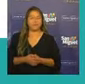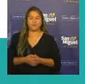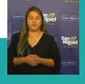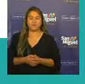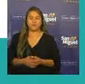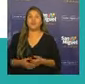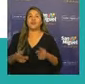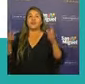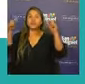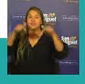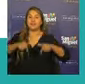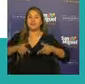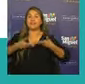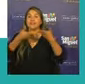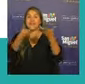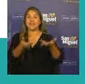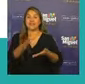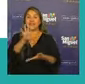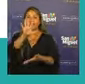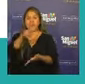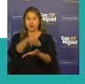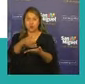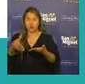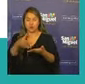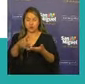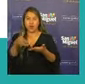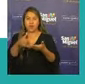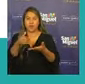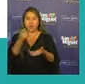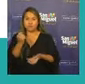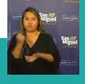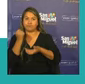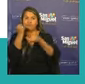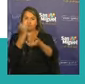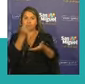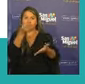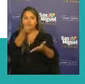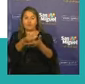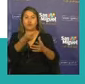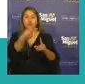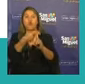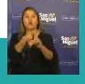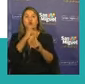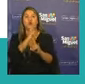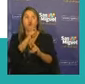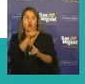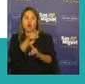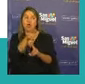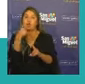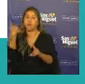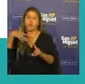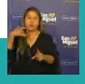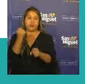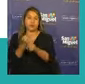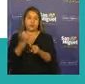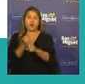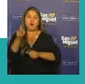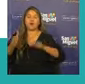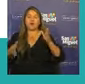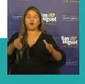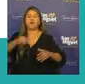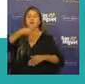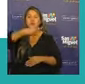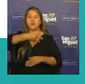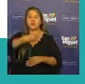Que se entregan 5 millones de pesos también de subvención directa, porque el trabajo que hacemos ahí complementario entre el municipio y la Cruz